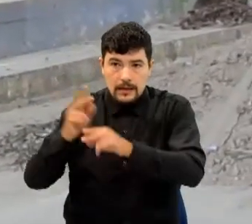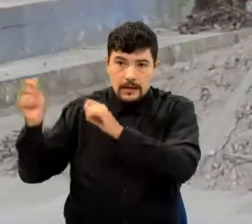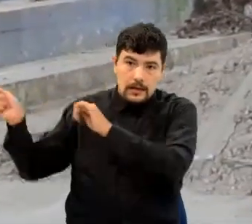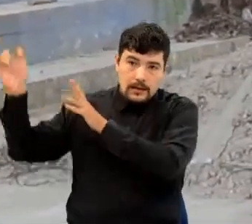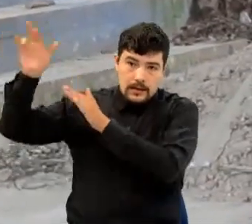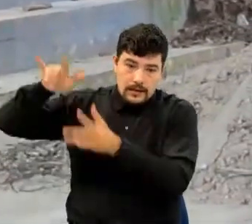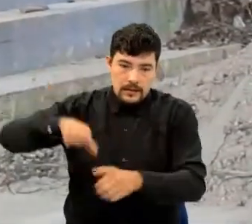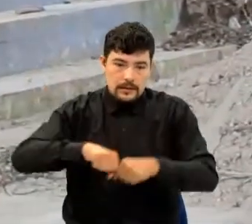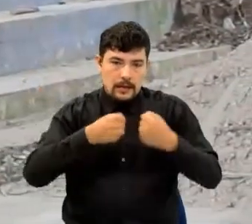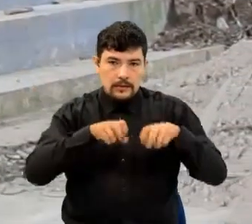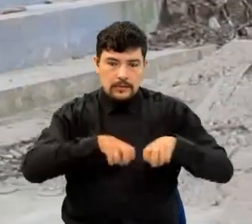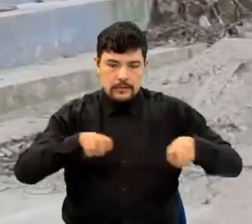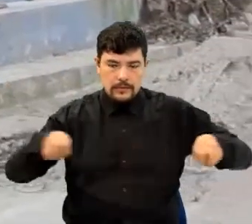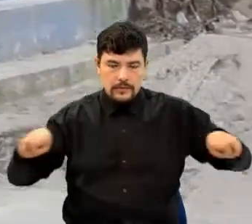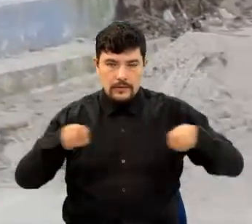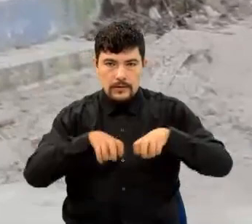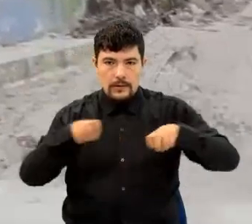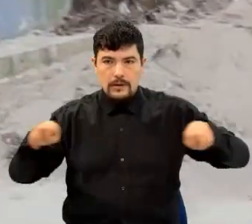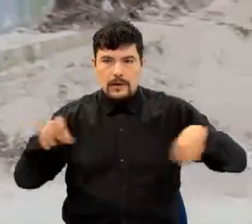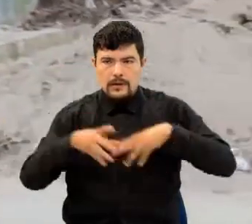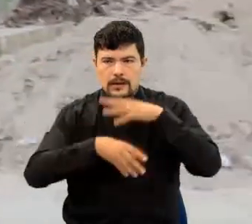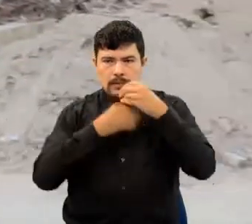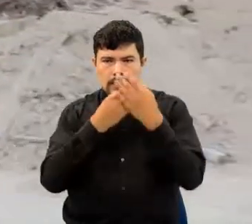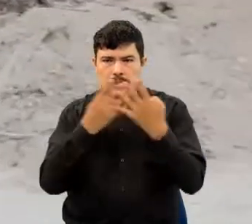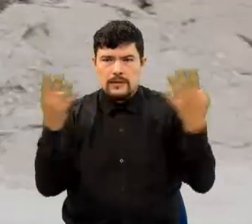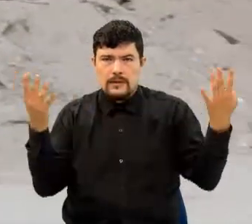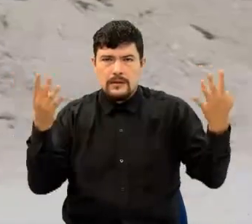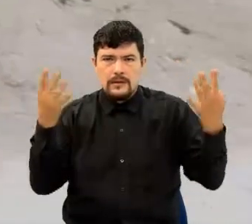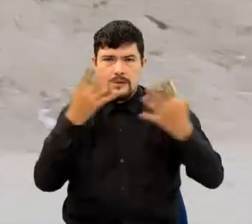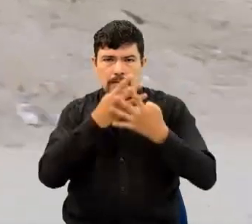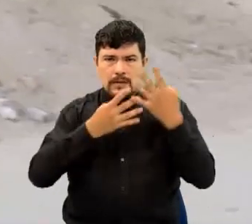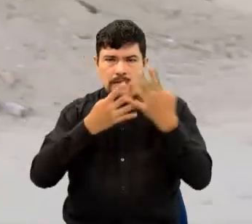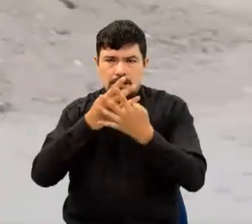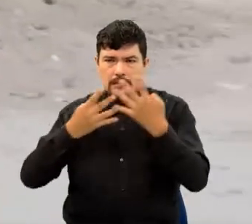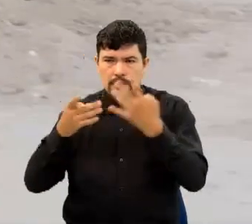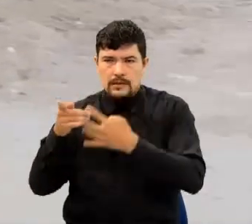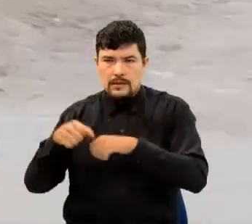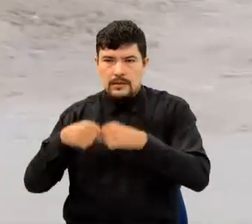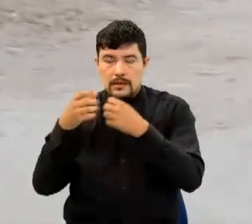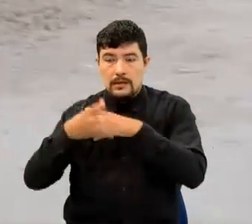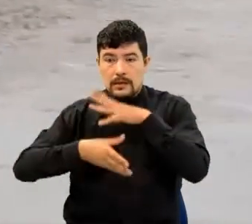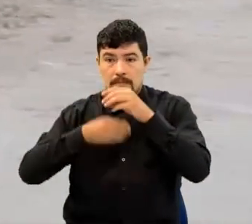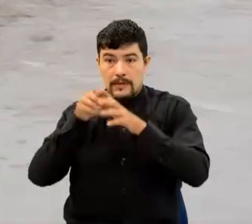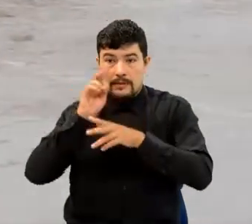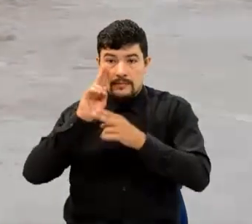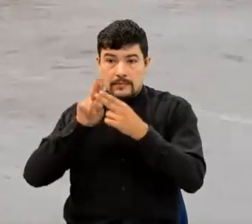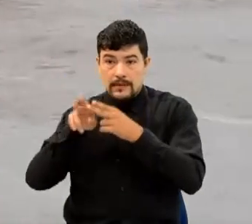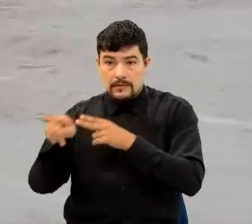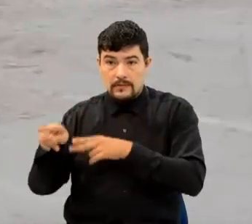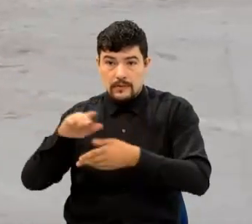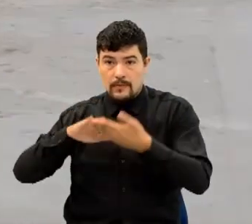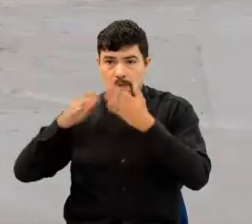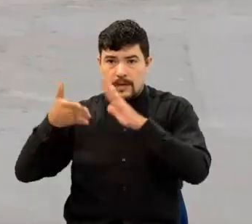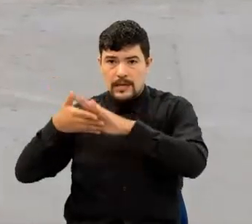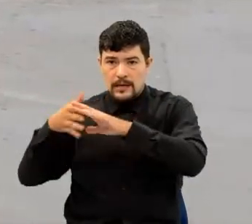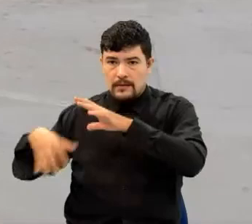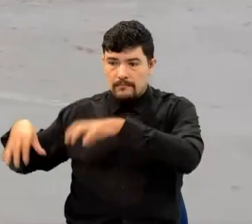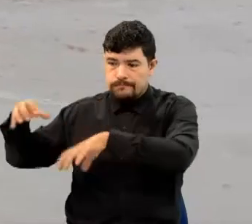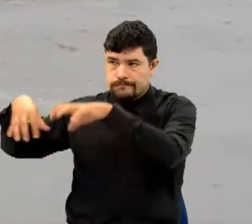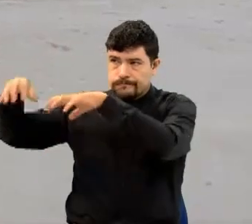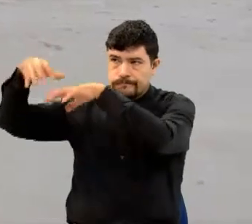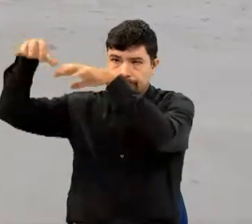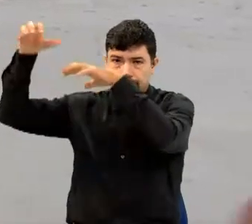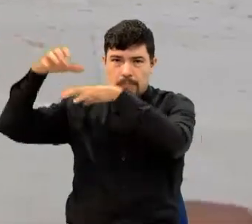la gradería, asimismo desprender el encerramiento, y como se logra observar del otro lado, la comunidad ha intentado con llantas controlar